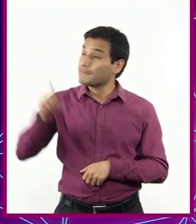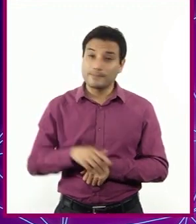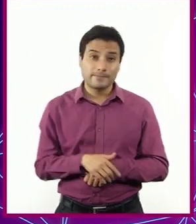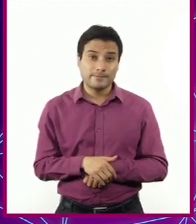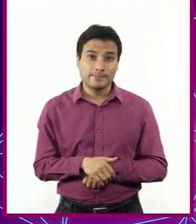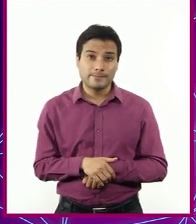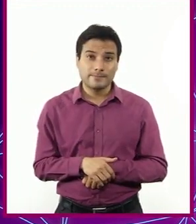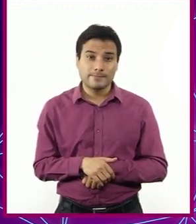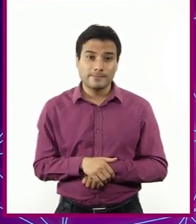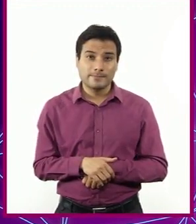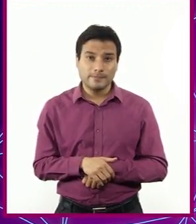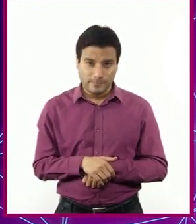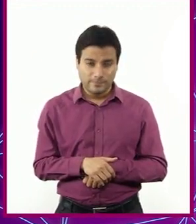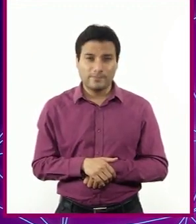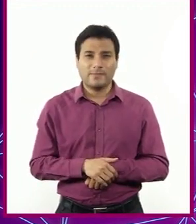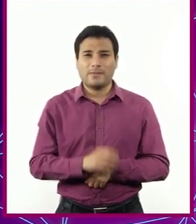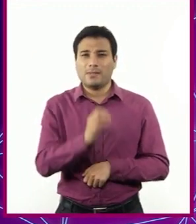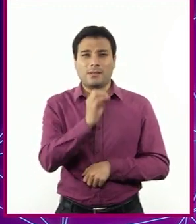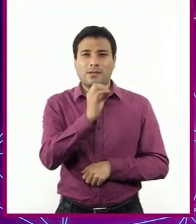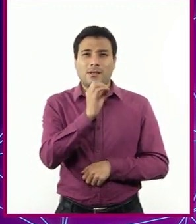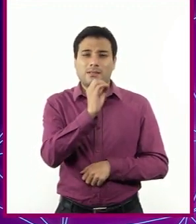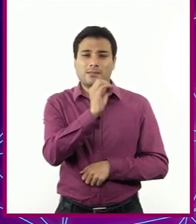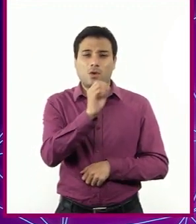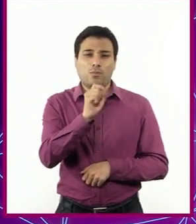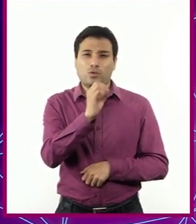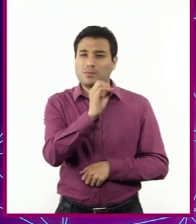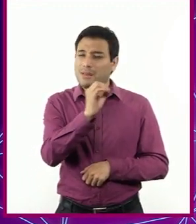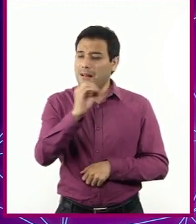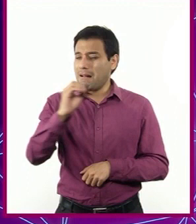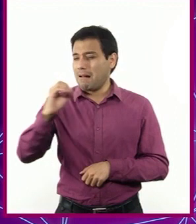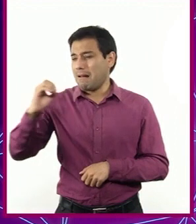decir, la 10 quintillonésima parte de un kilogramo.